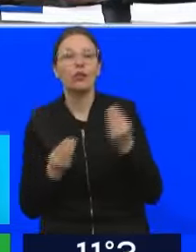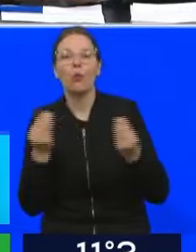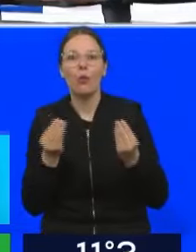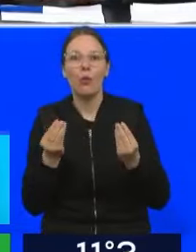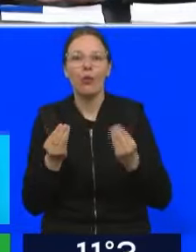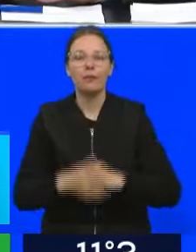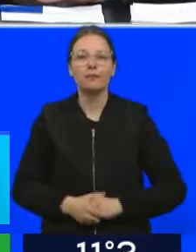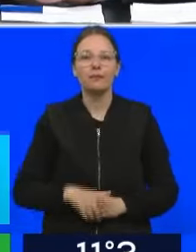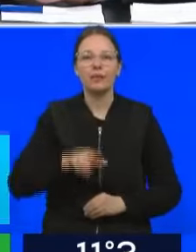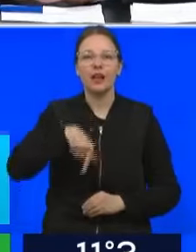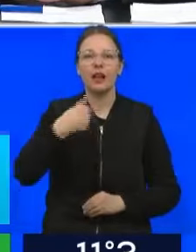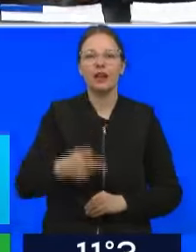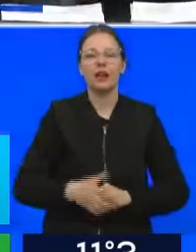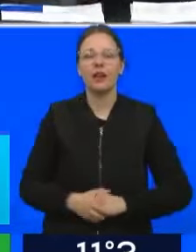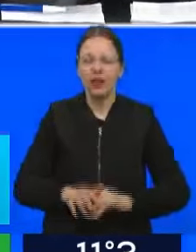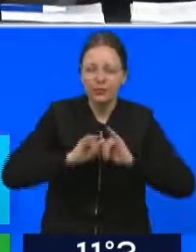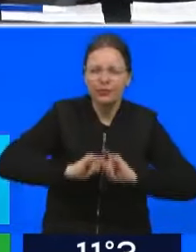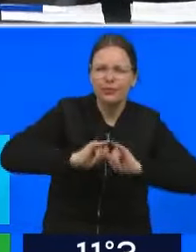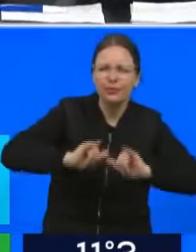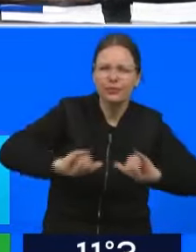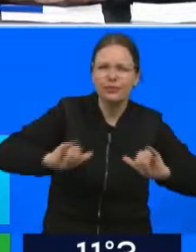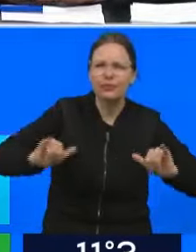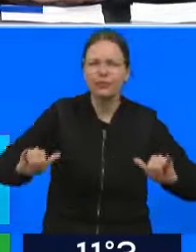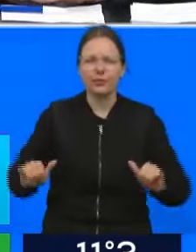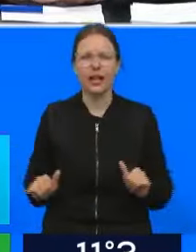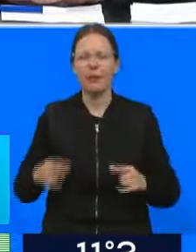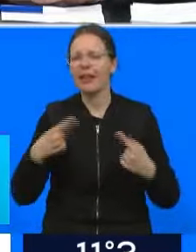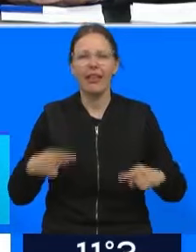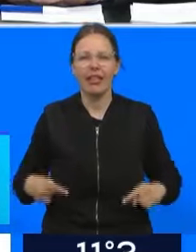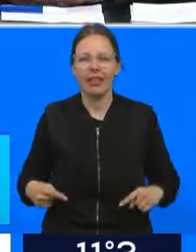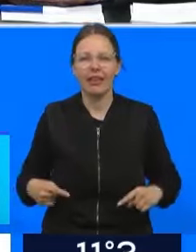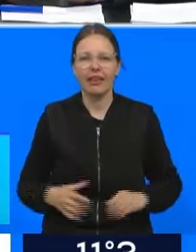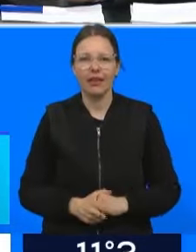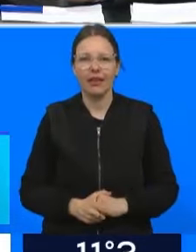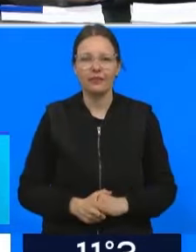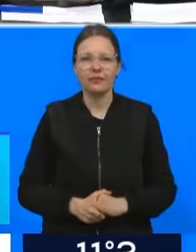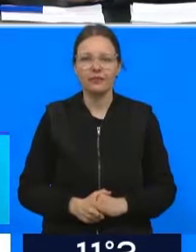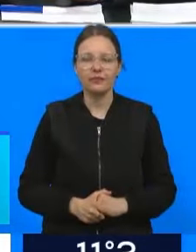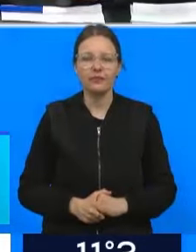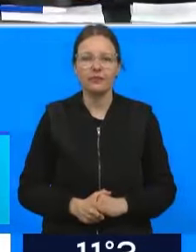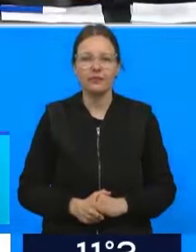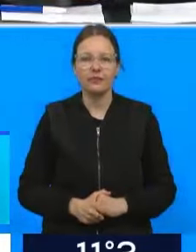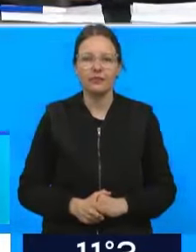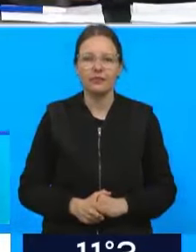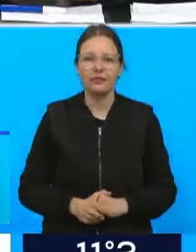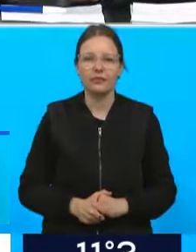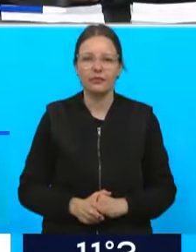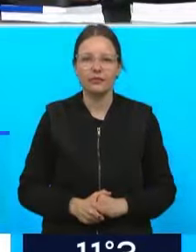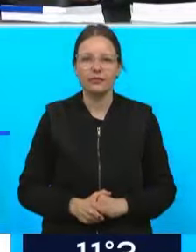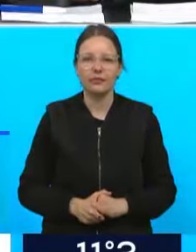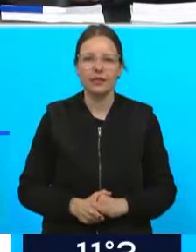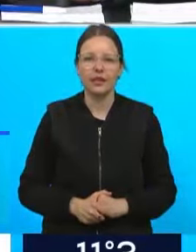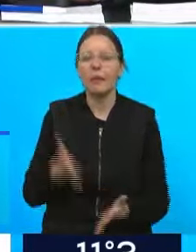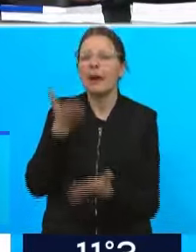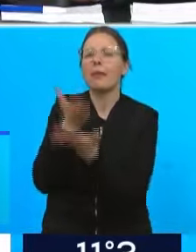más una campaña de seducción, una vez que se calmen estos ánimos agitados de estos días, una campaña de seducción y de persuasión